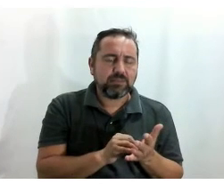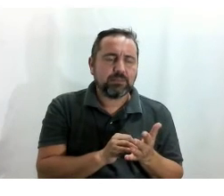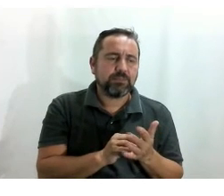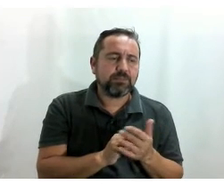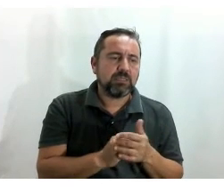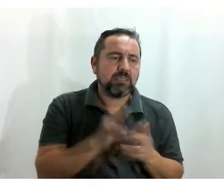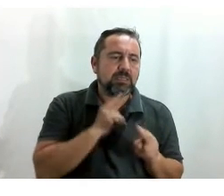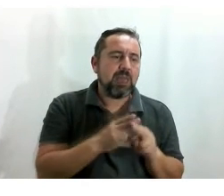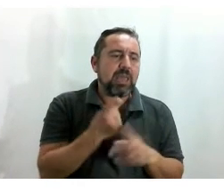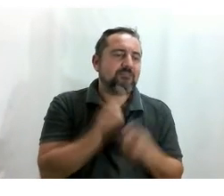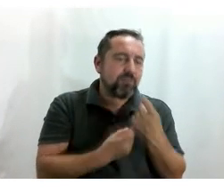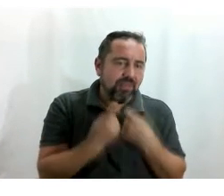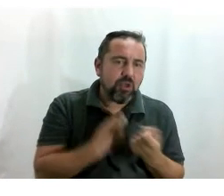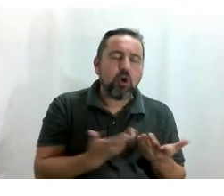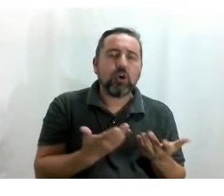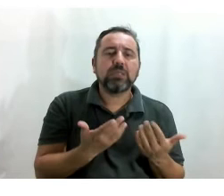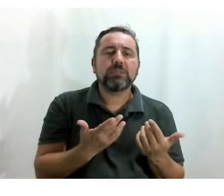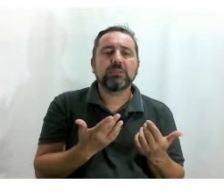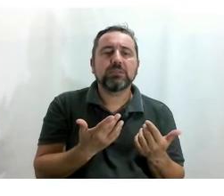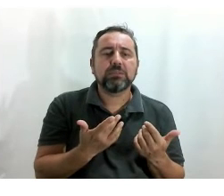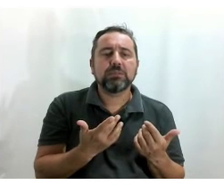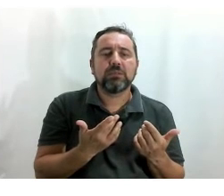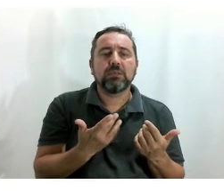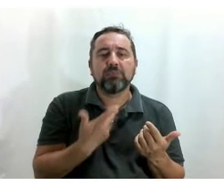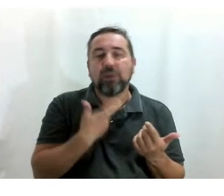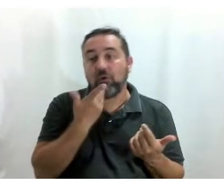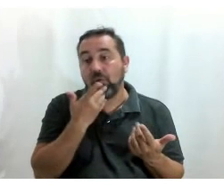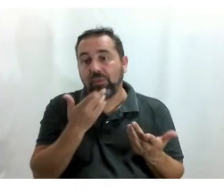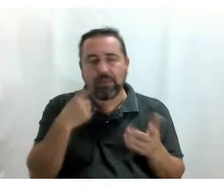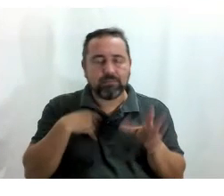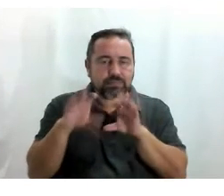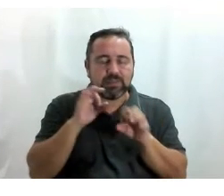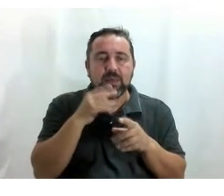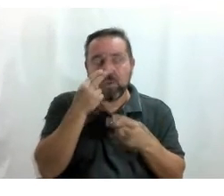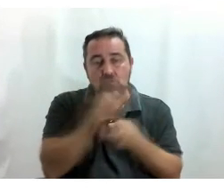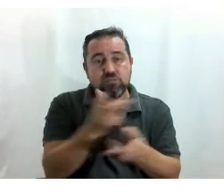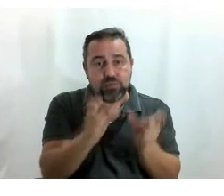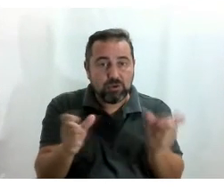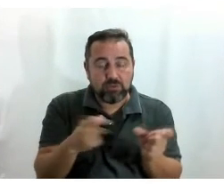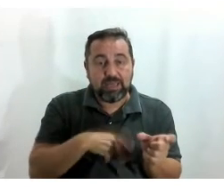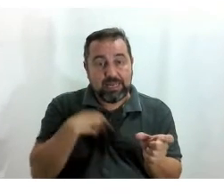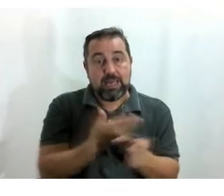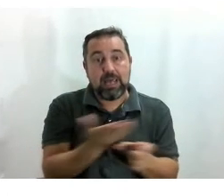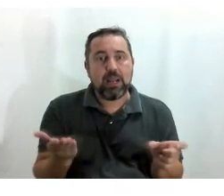las informaciones que se conocen, bueno, pues a nivel de público en general,